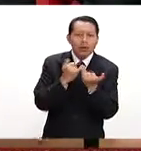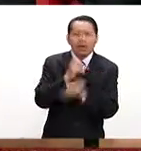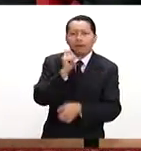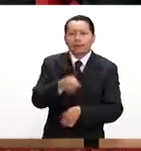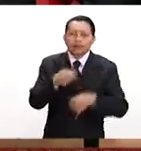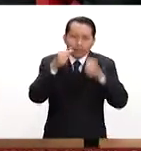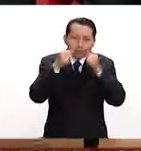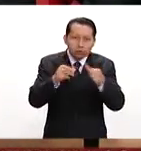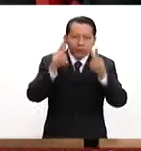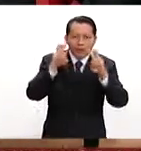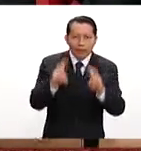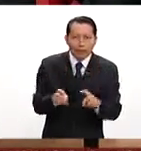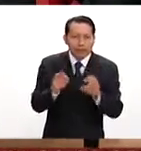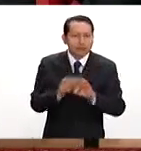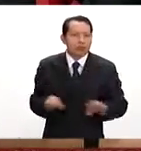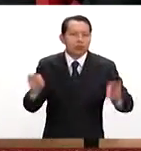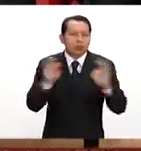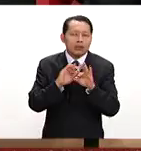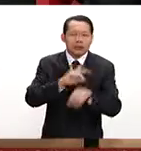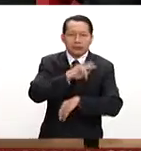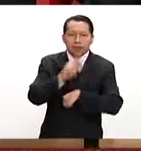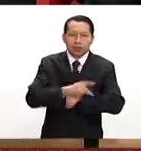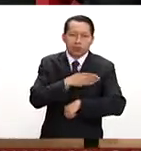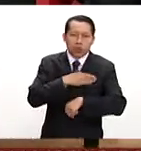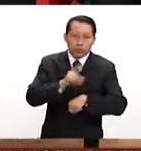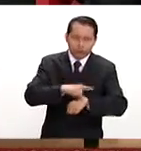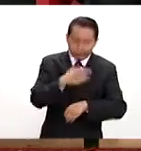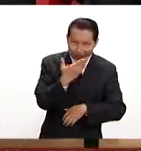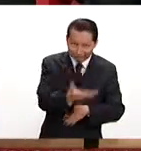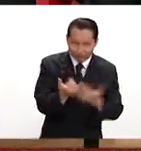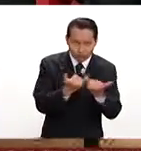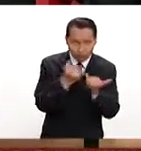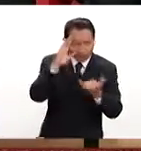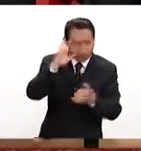a estos temas tan importantes para el país. Muy buenos días a la maestra Mercedes Poiré.